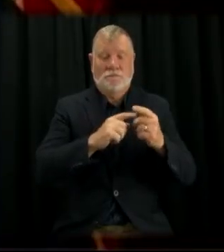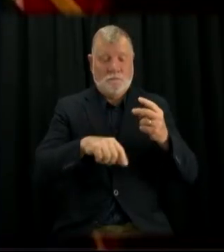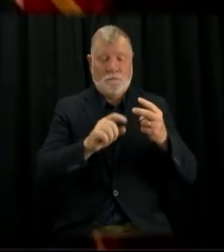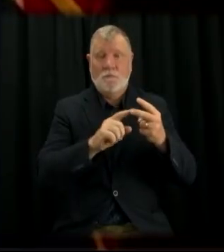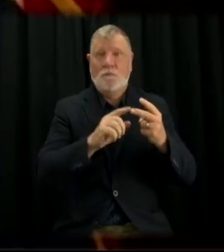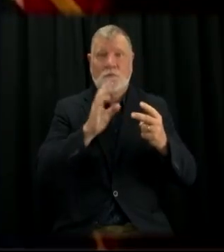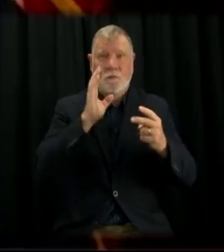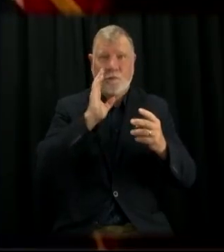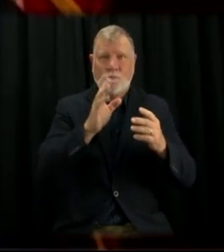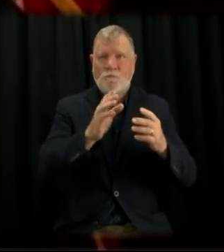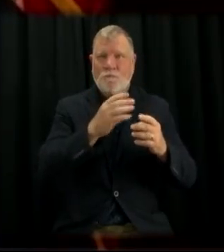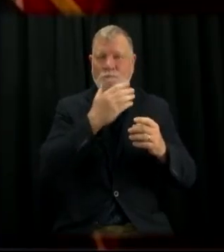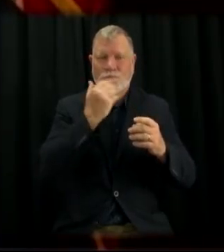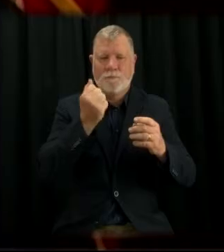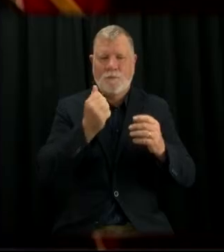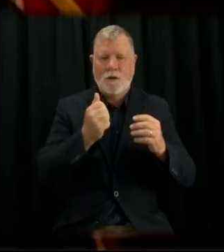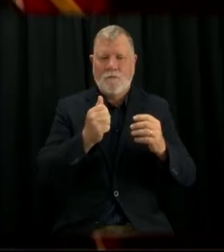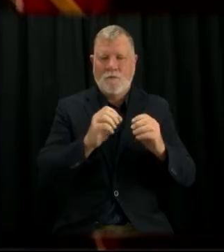estatutaria. Segundo,